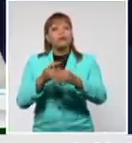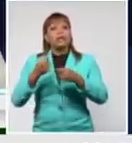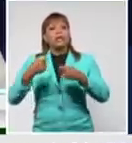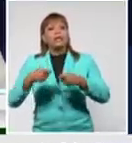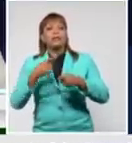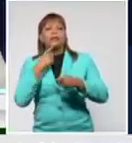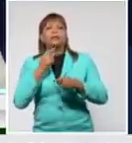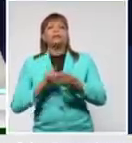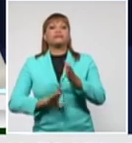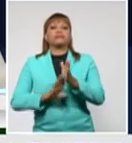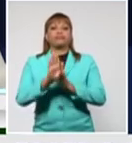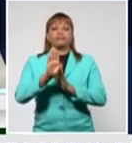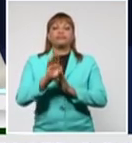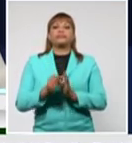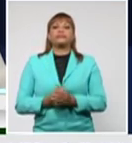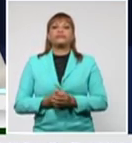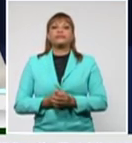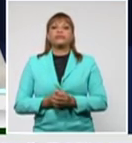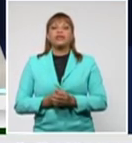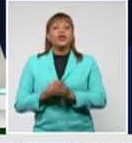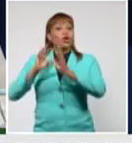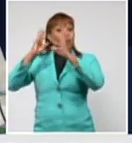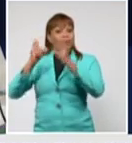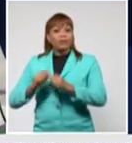Como resultado del análisis de esas